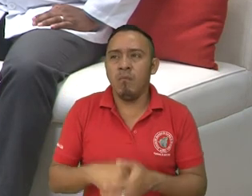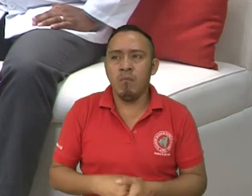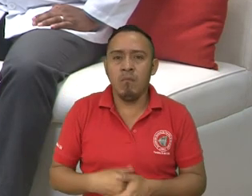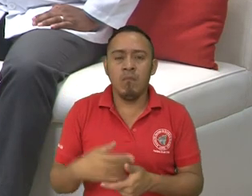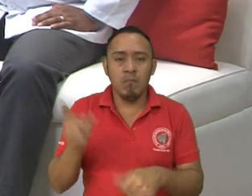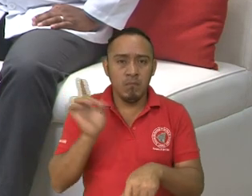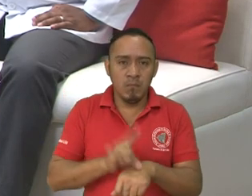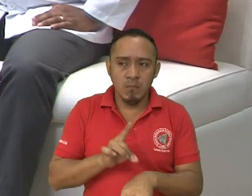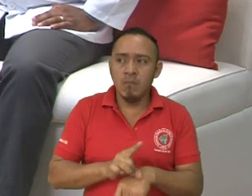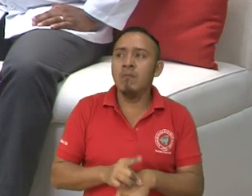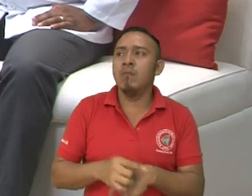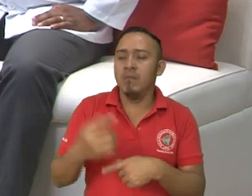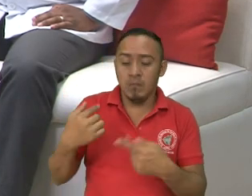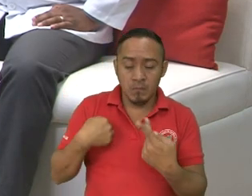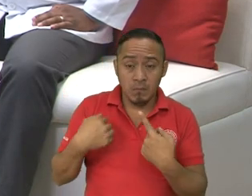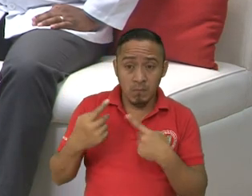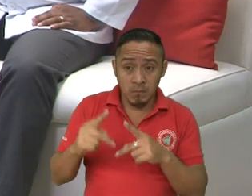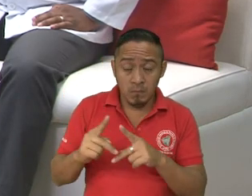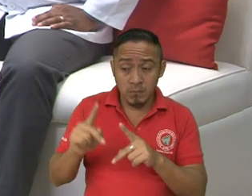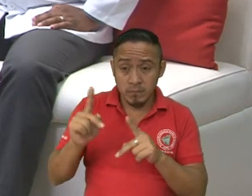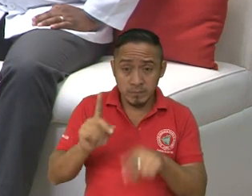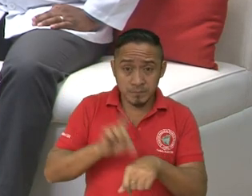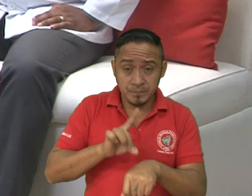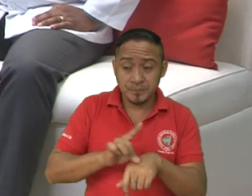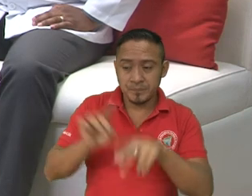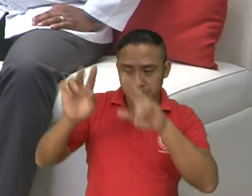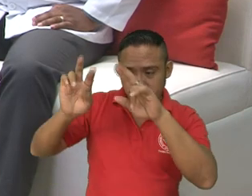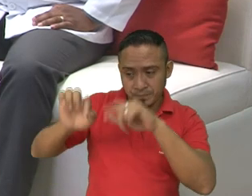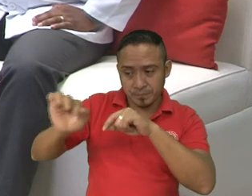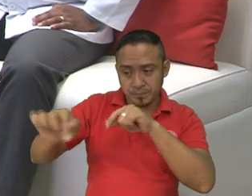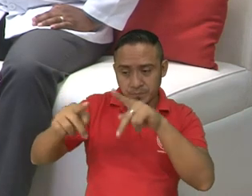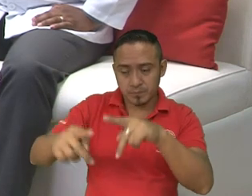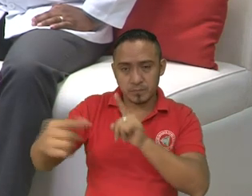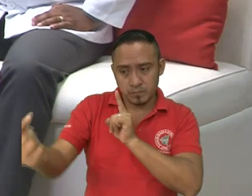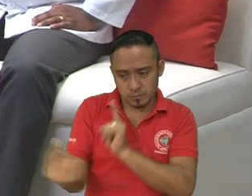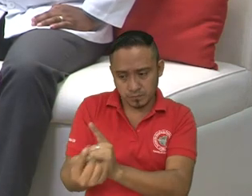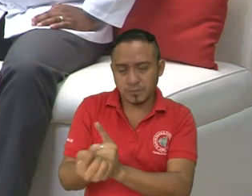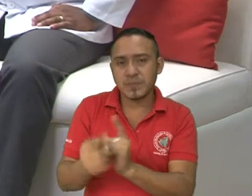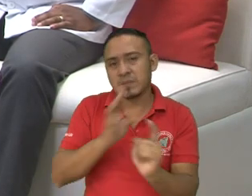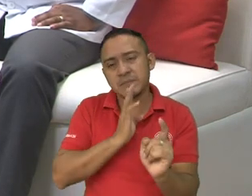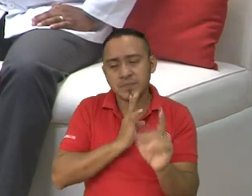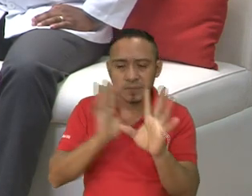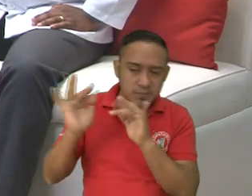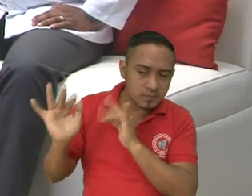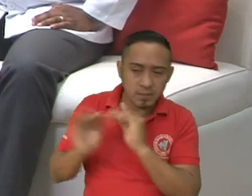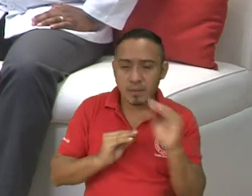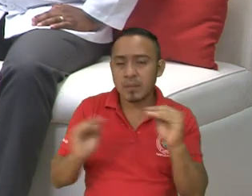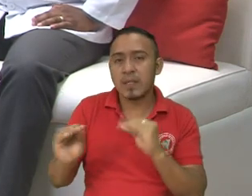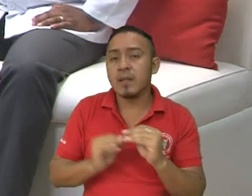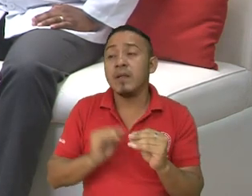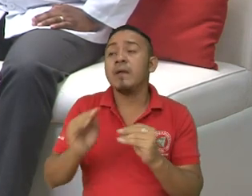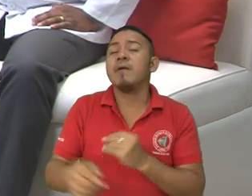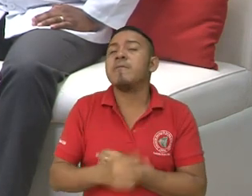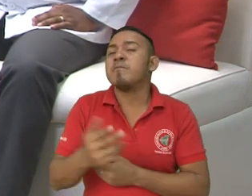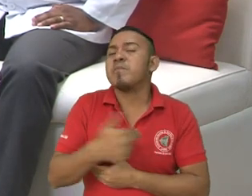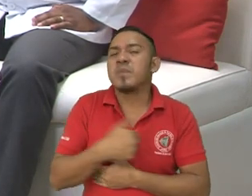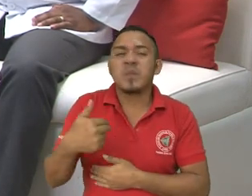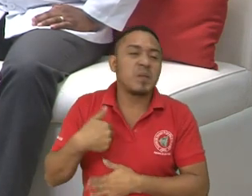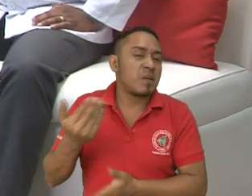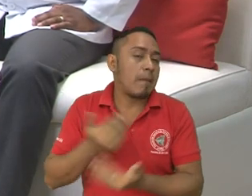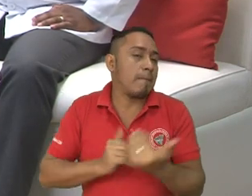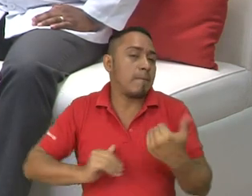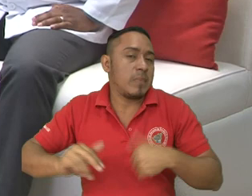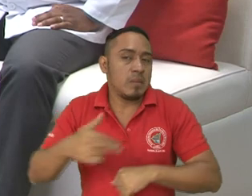entre el doctor y el paciente, que ustedes le llaman el abordaje clínico, ¿verdad? Así es. ¿Qué otras pruebas ustedes se